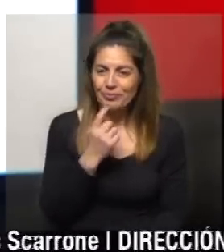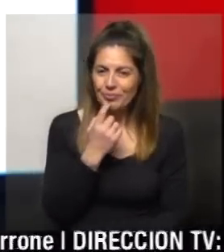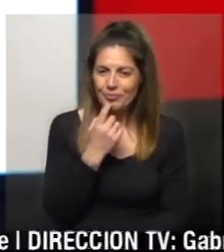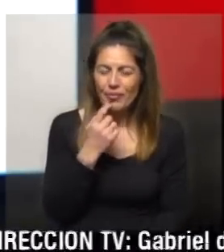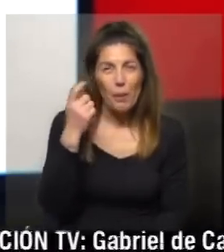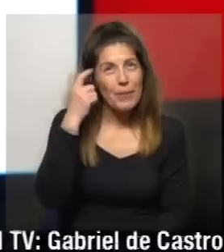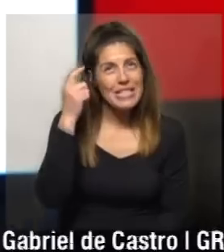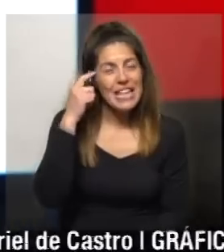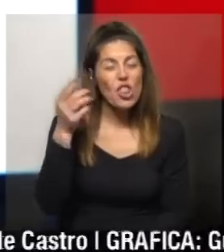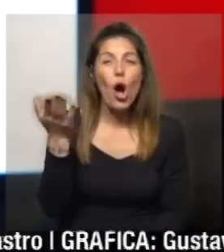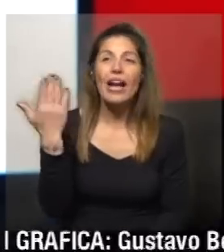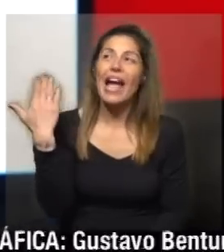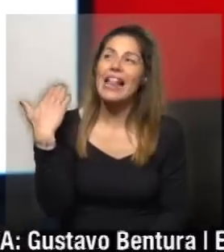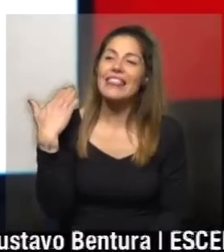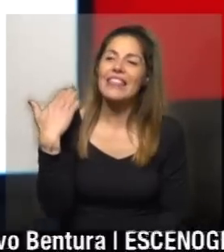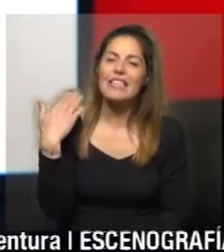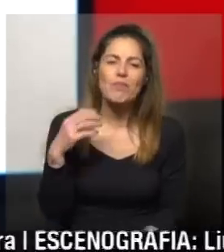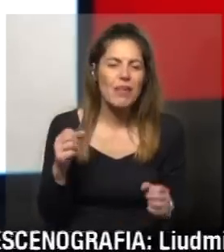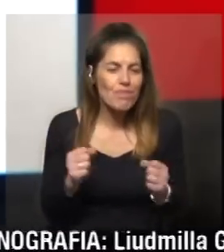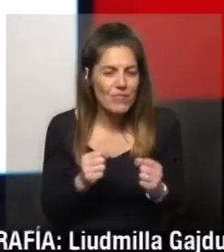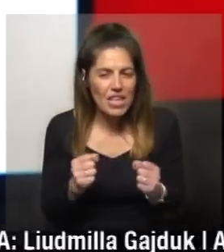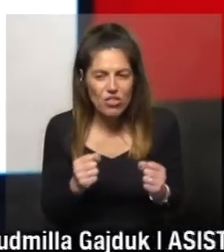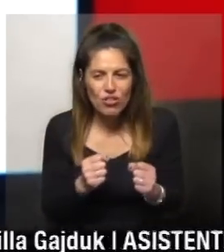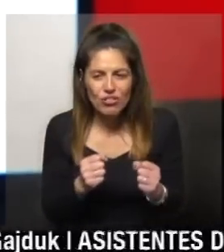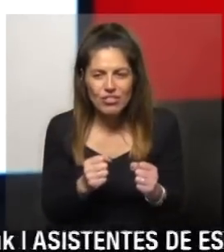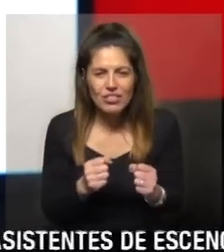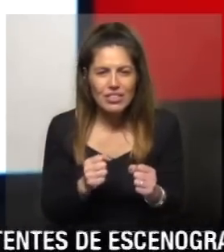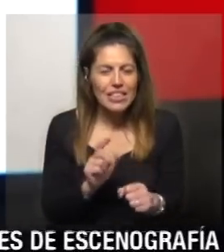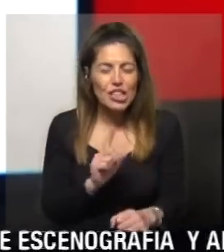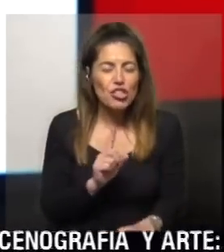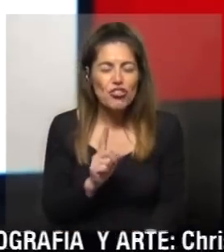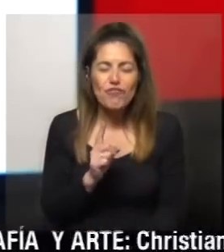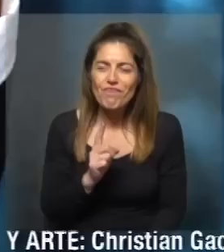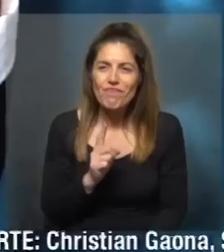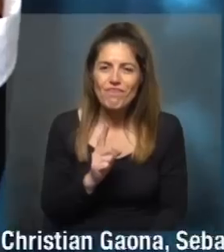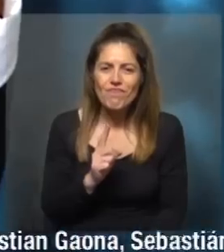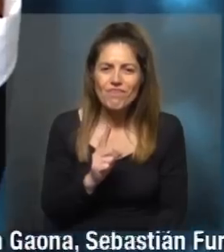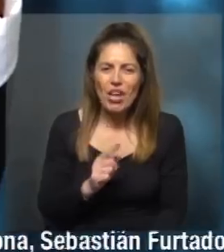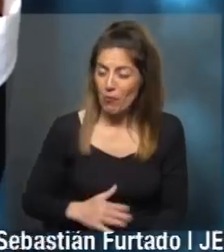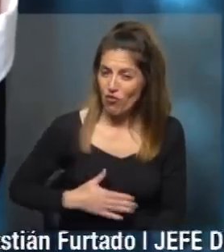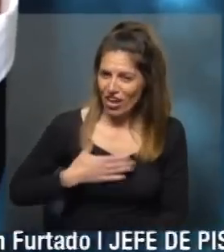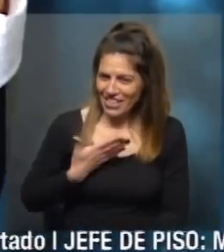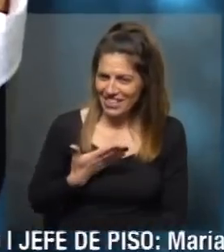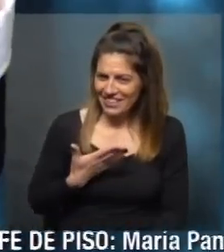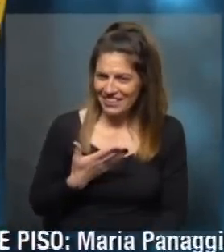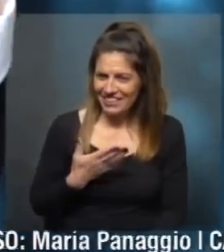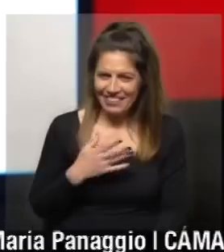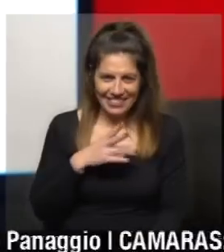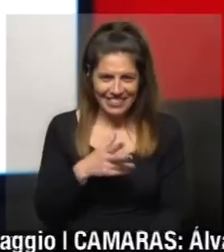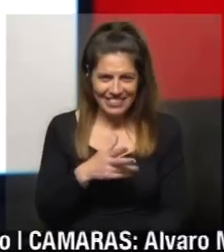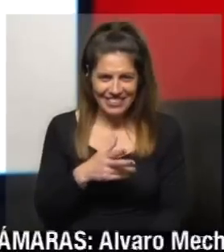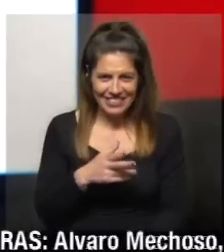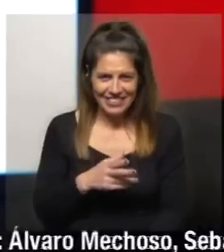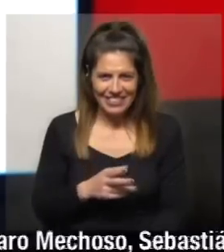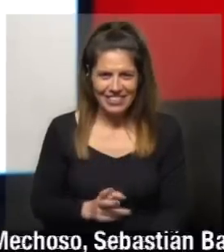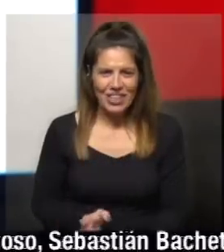trato de pensar algo que me asustara de niña y no y no encuentro valiente como me subí me bajo sí como